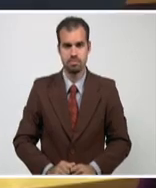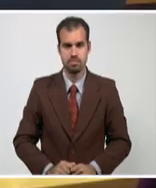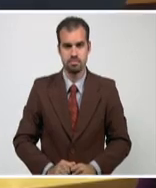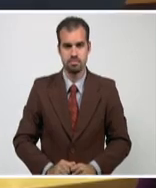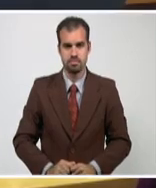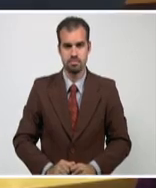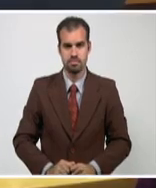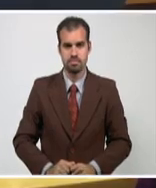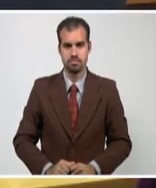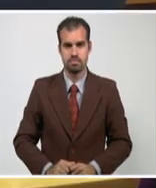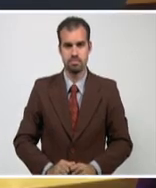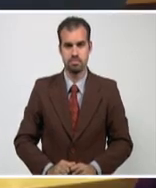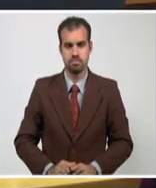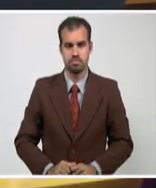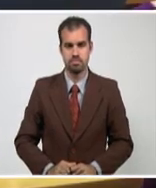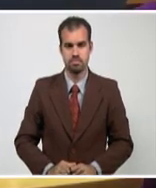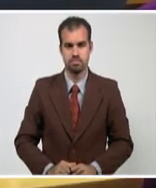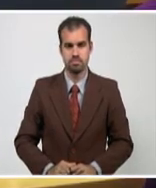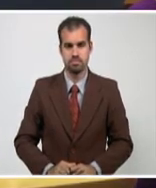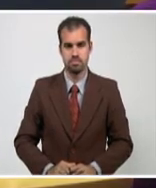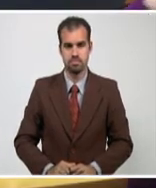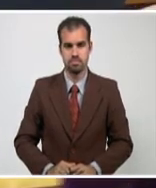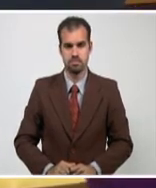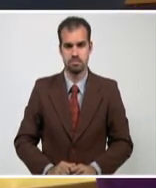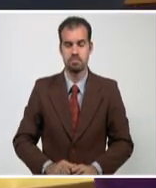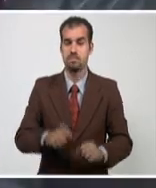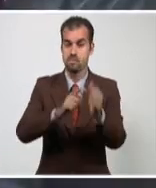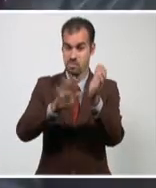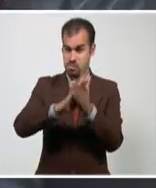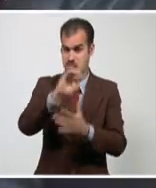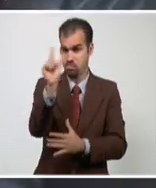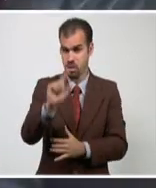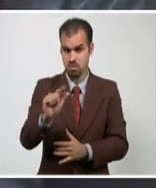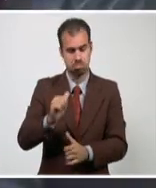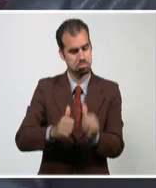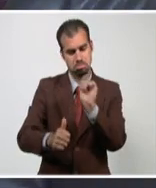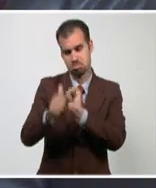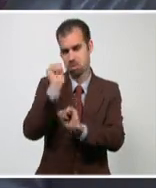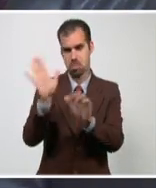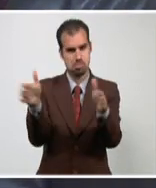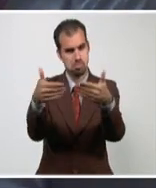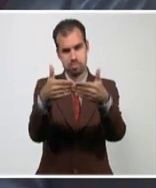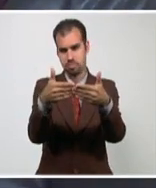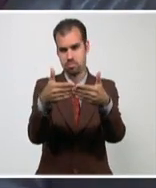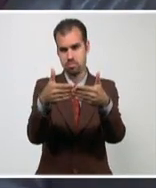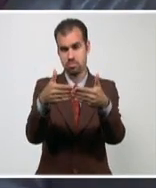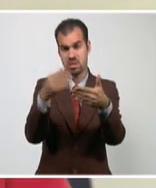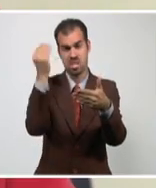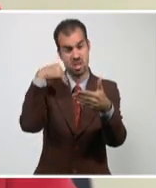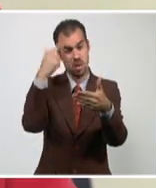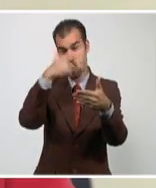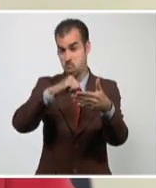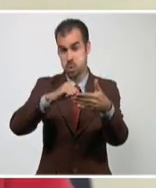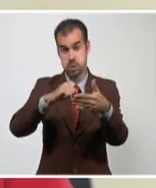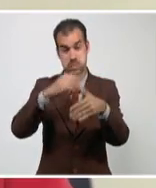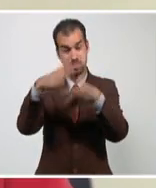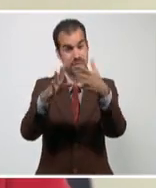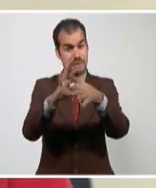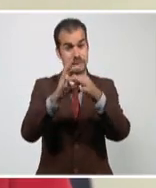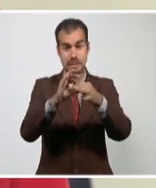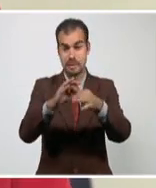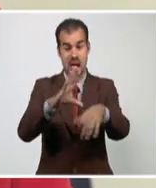retrocede a la fase de transmisión autóctona limitada. Dada la situación epidemiológica existente, el Consejo de Defensa